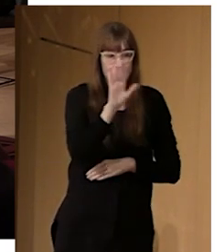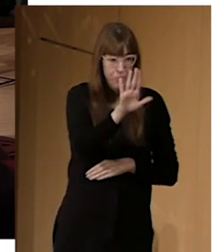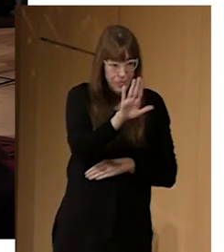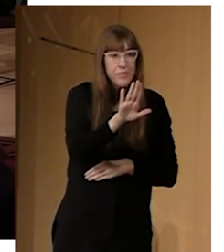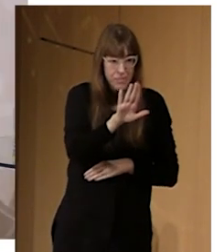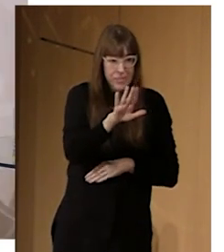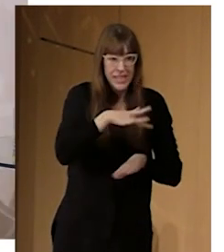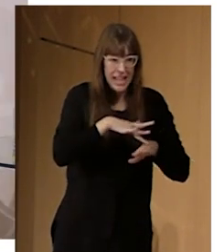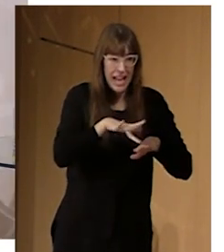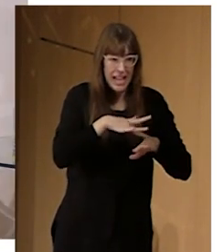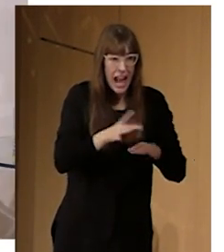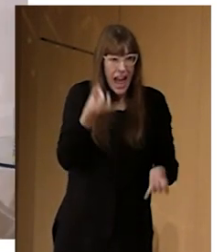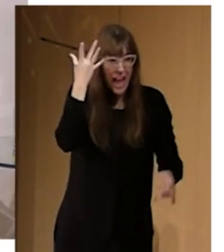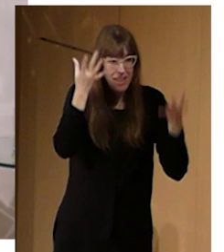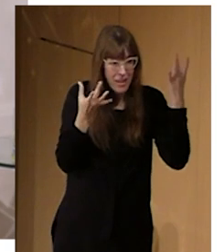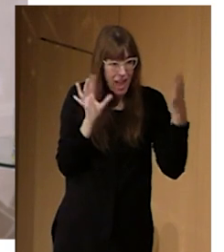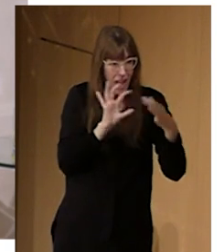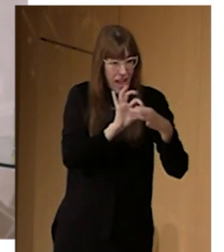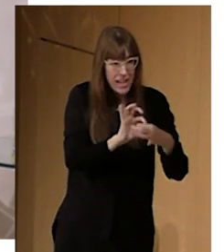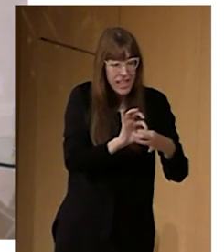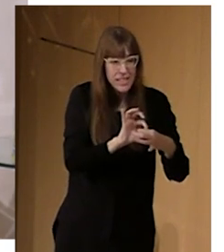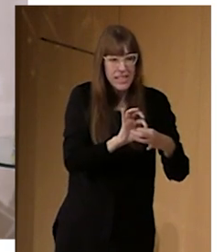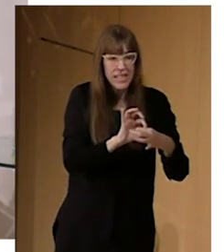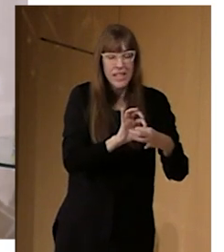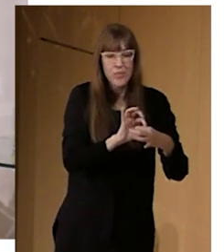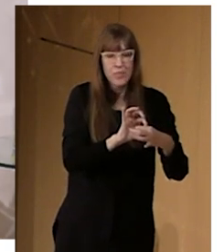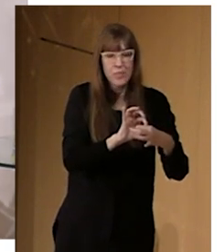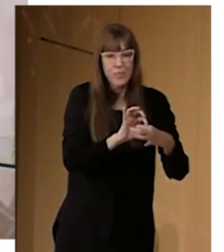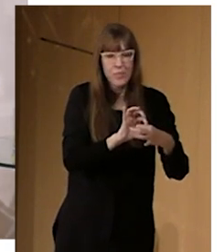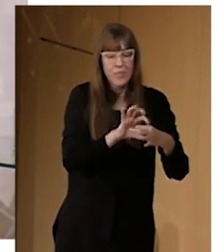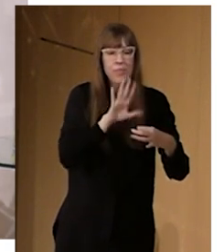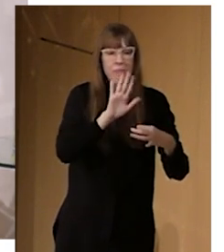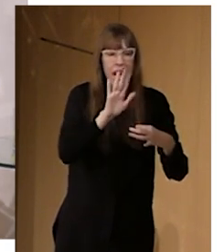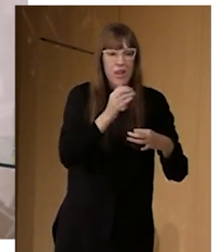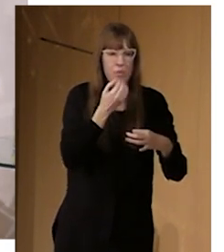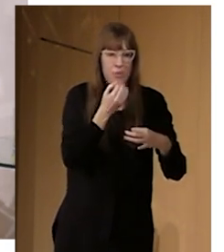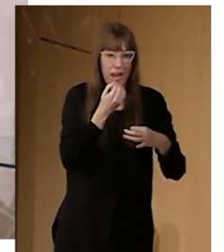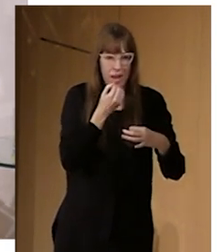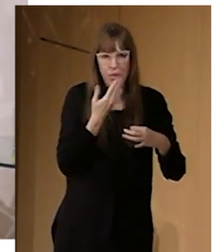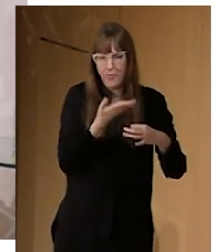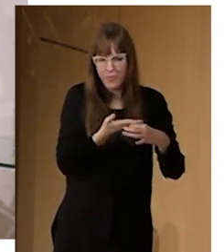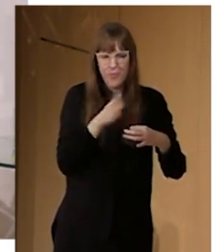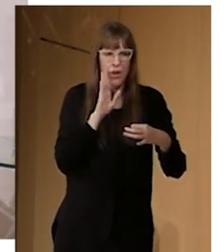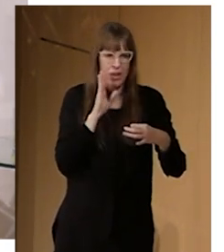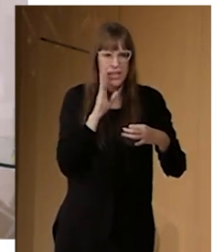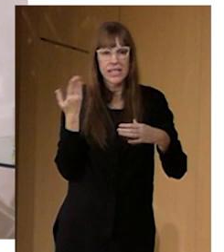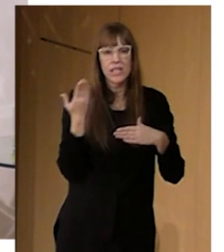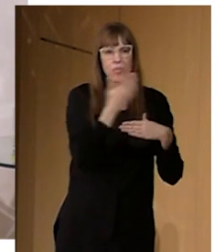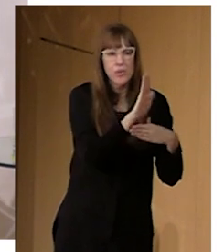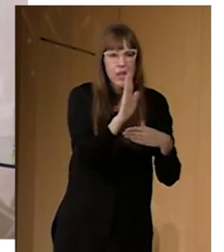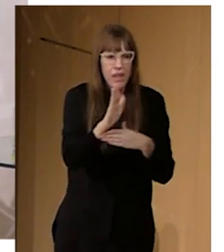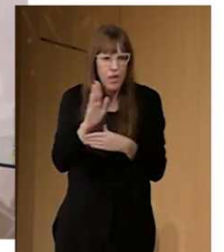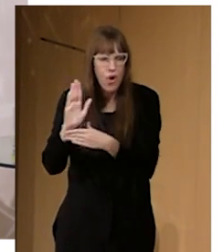mismas pero que proceden de una actividad más grande como hmos dicho puede ser una exposición que puede ser un concierto o que puede ser una